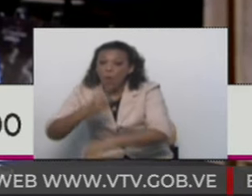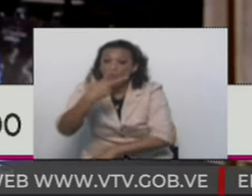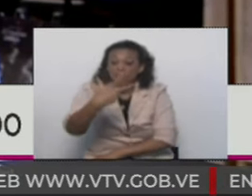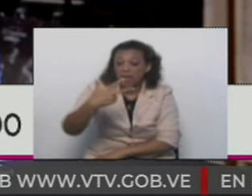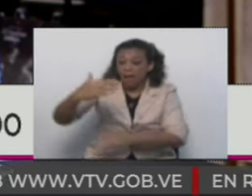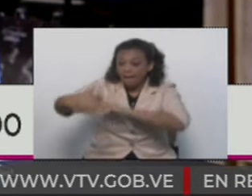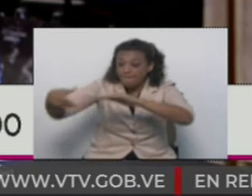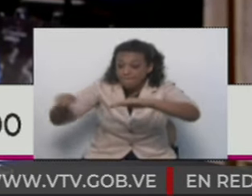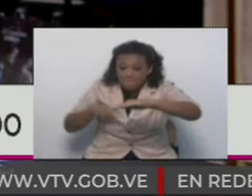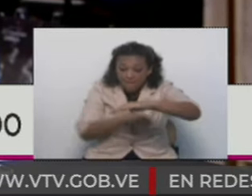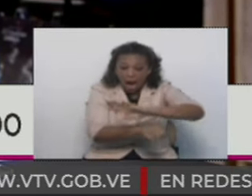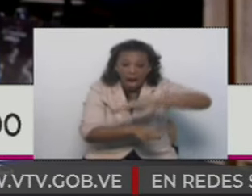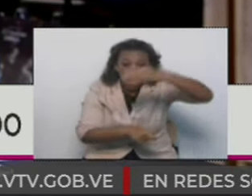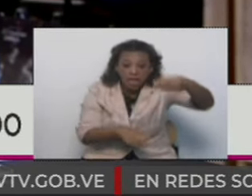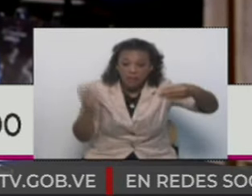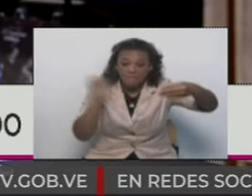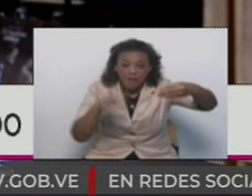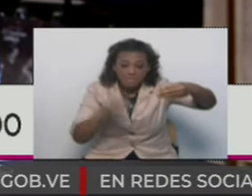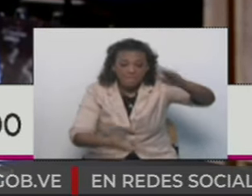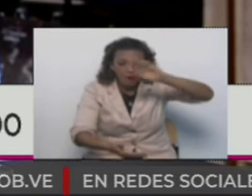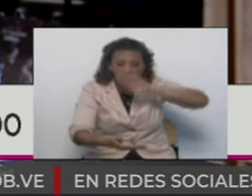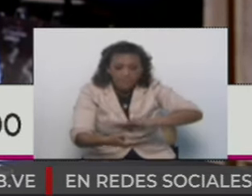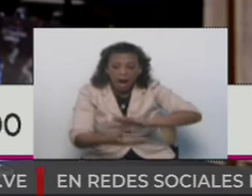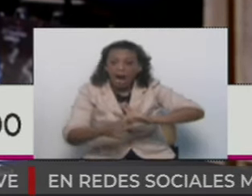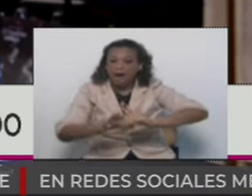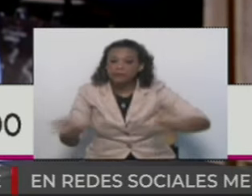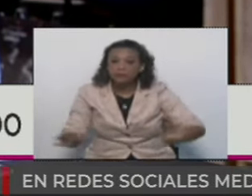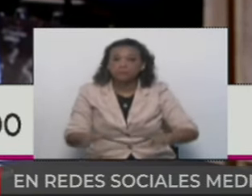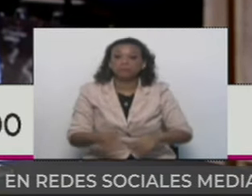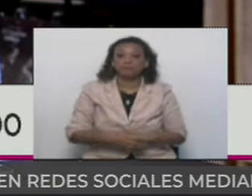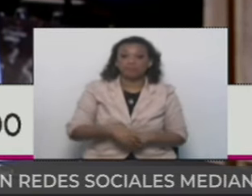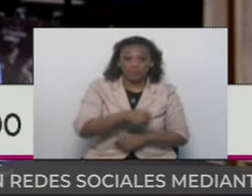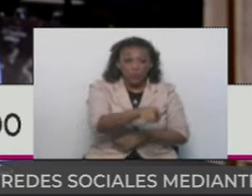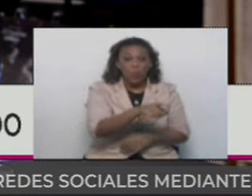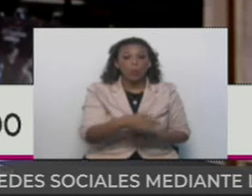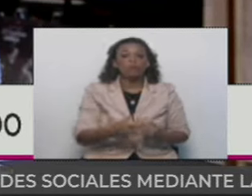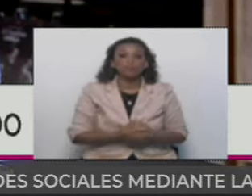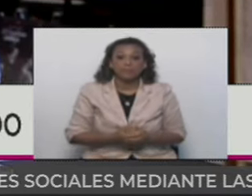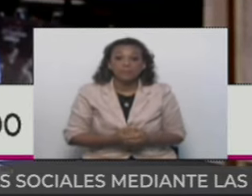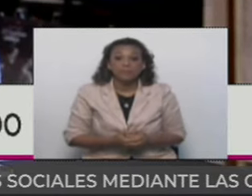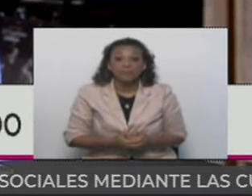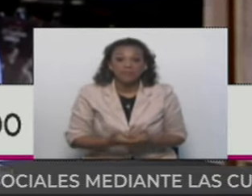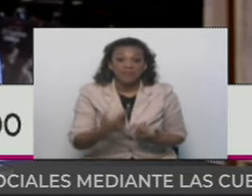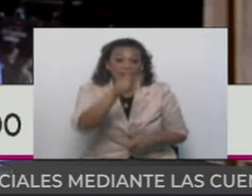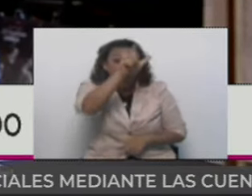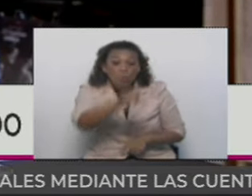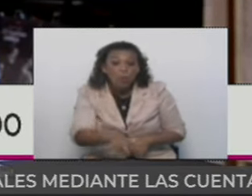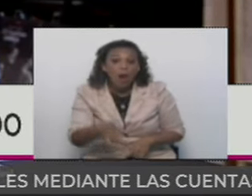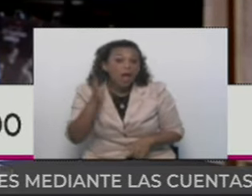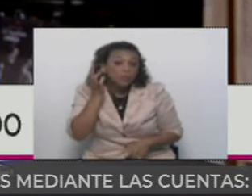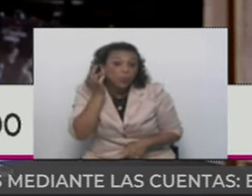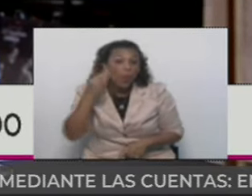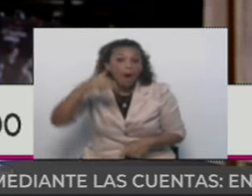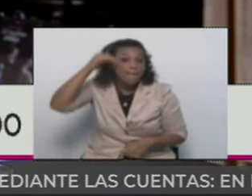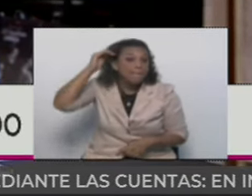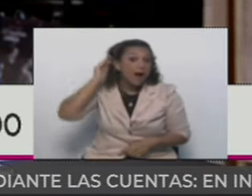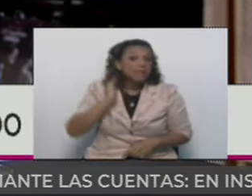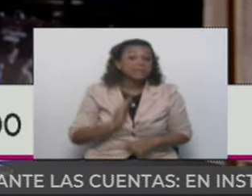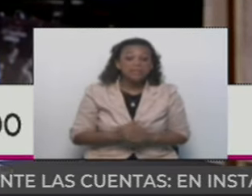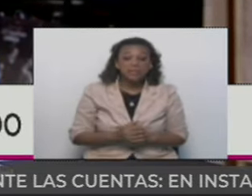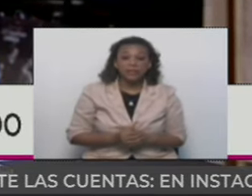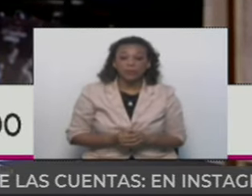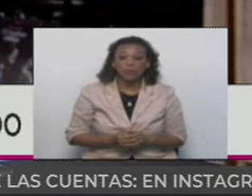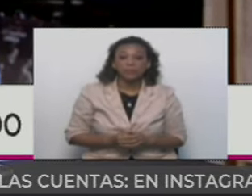él, al ver el fracaso de la calle, de la Sayona, al ver el fracaso de los